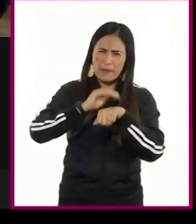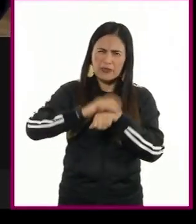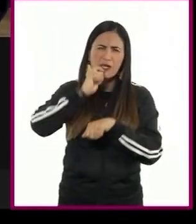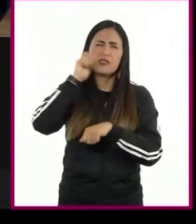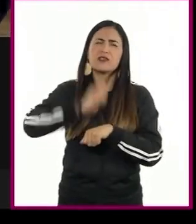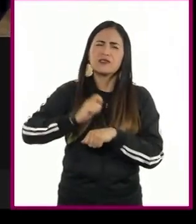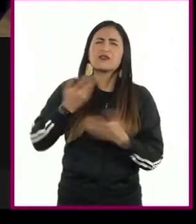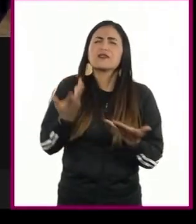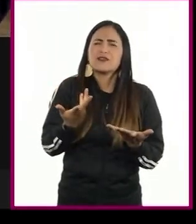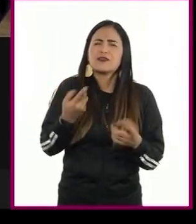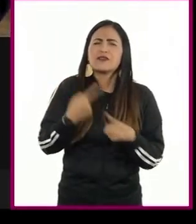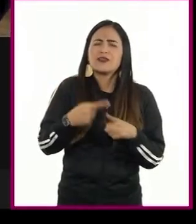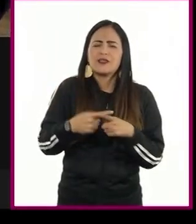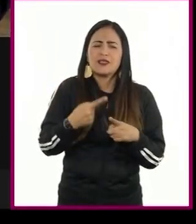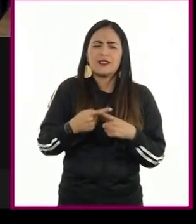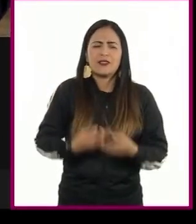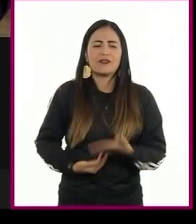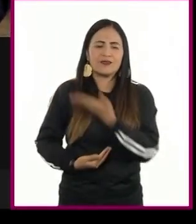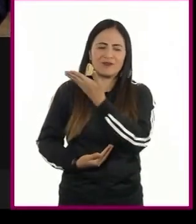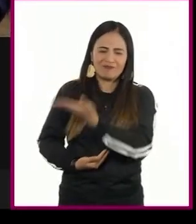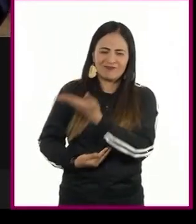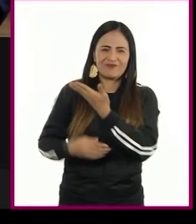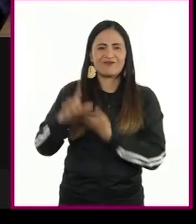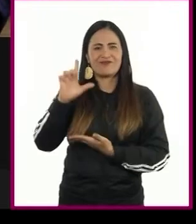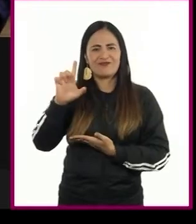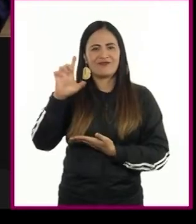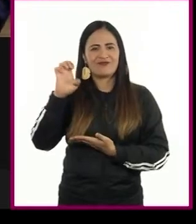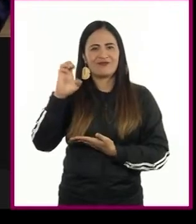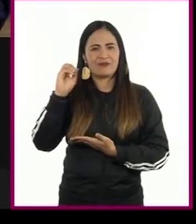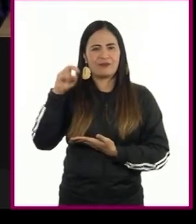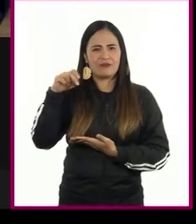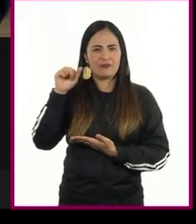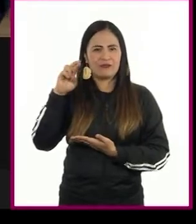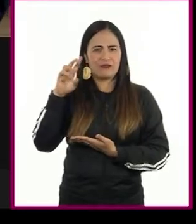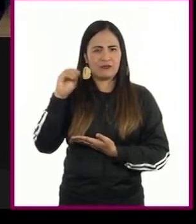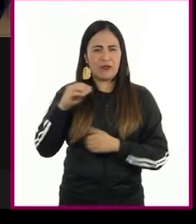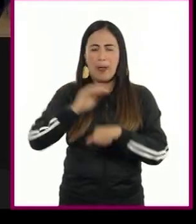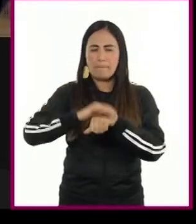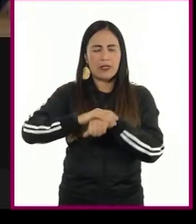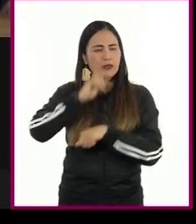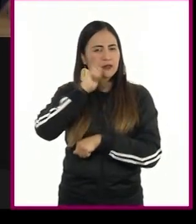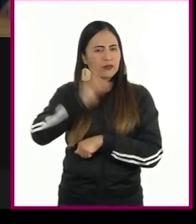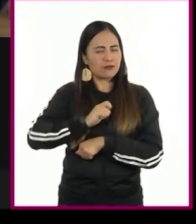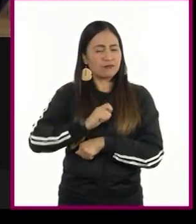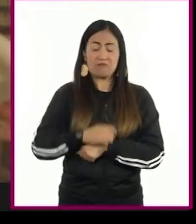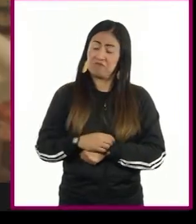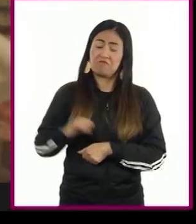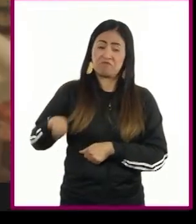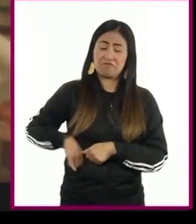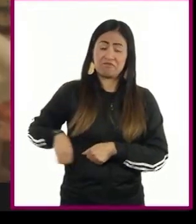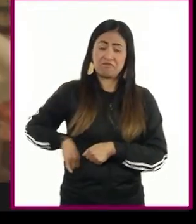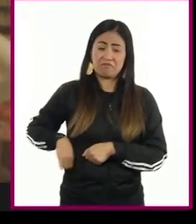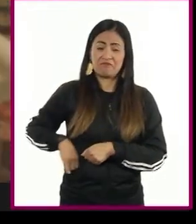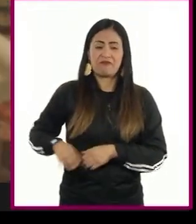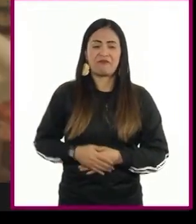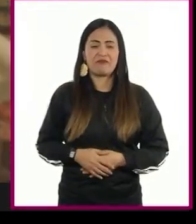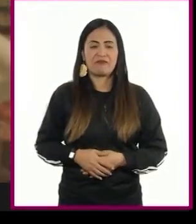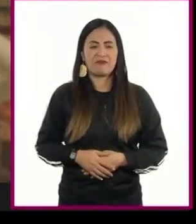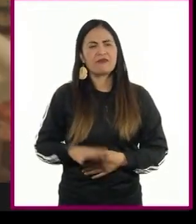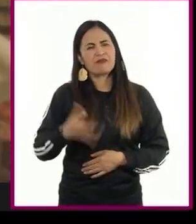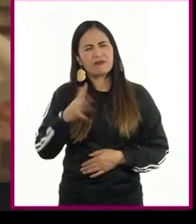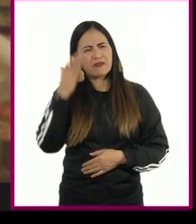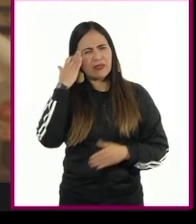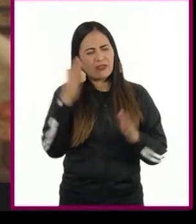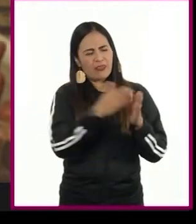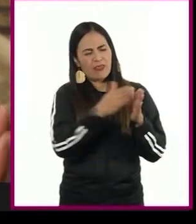Sí, fue mi amigo Leonardo da Vinci. ¡Qué interesante, maestro! En ese